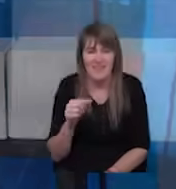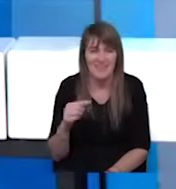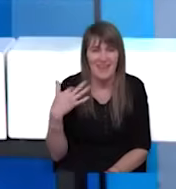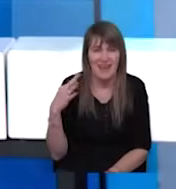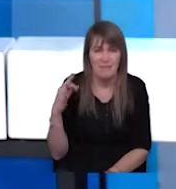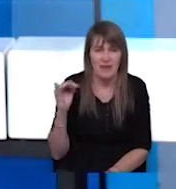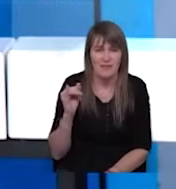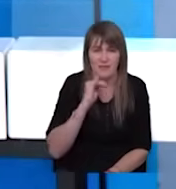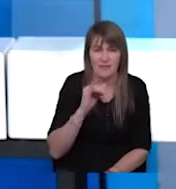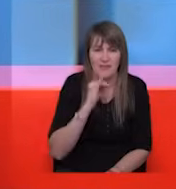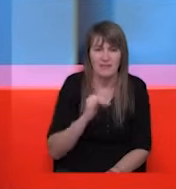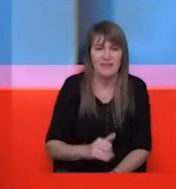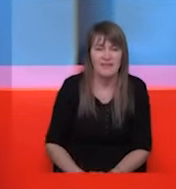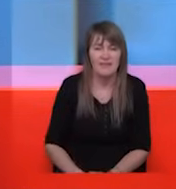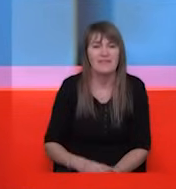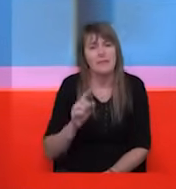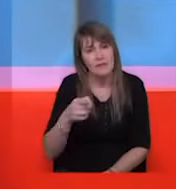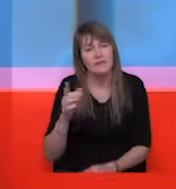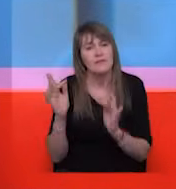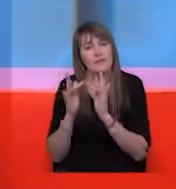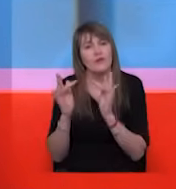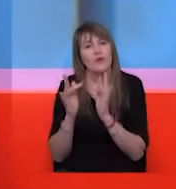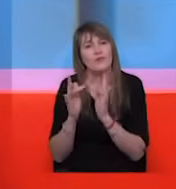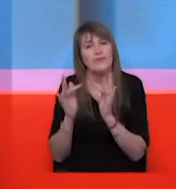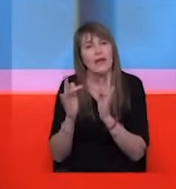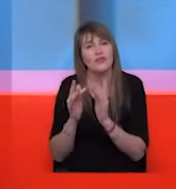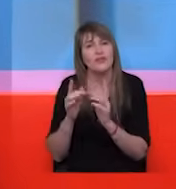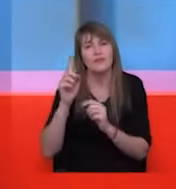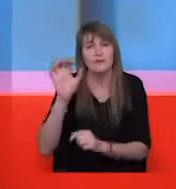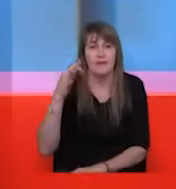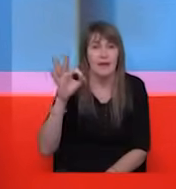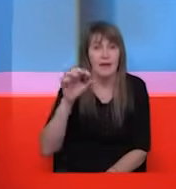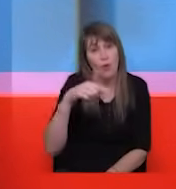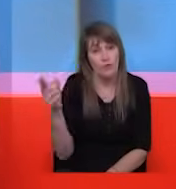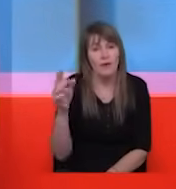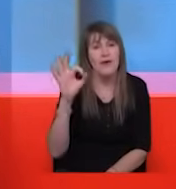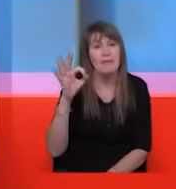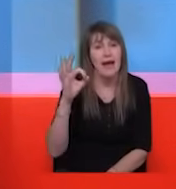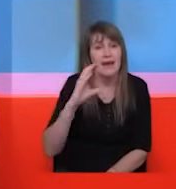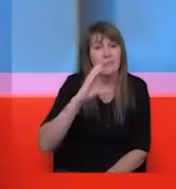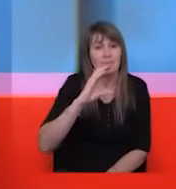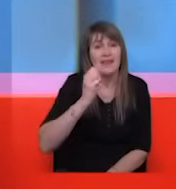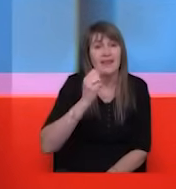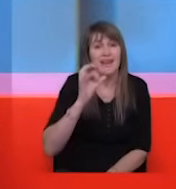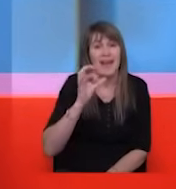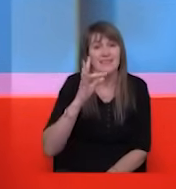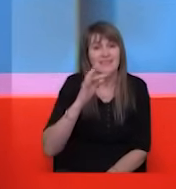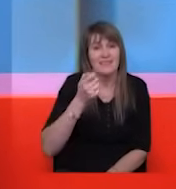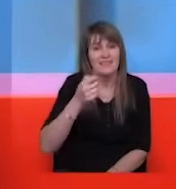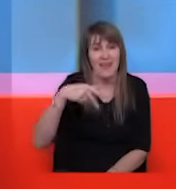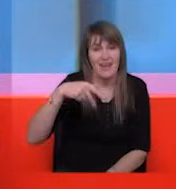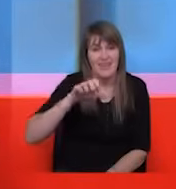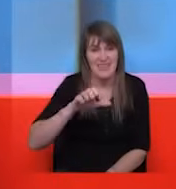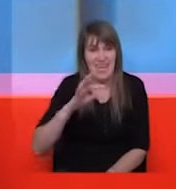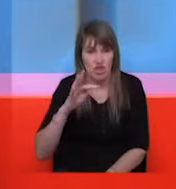Y después Italia, también estuve en contacto en esa época uh-huh. con una de las hermanas de Castañeto, con Ana, que no